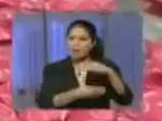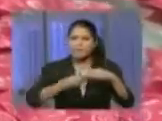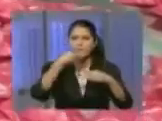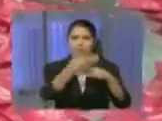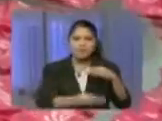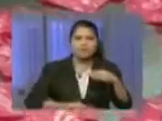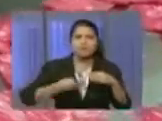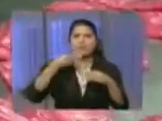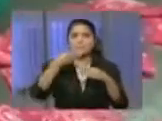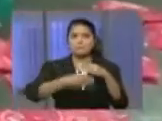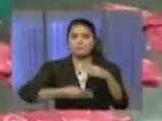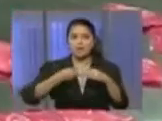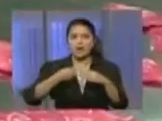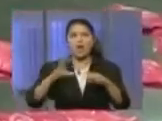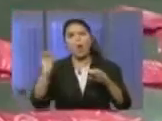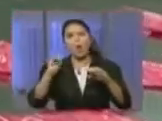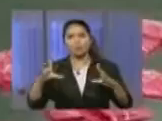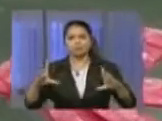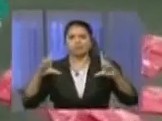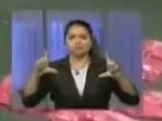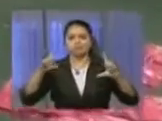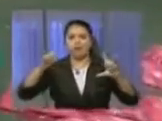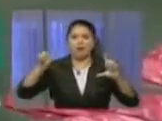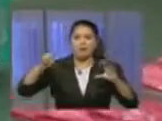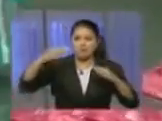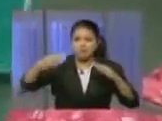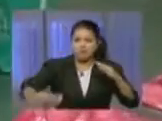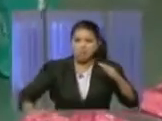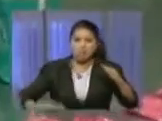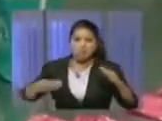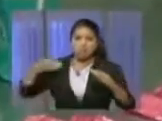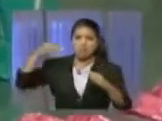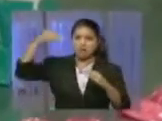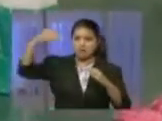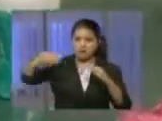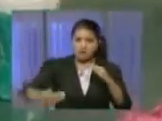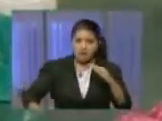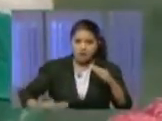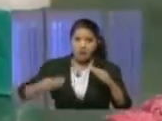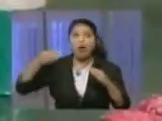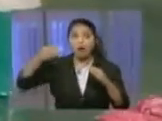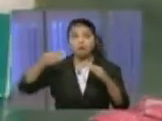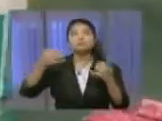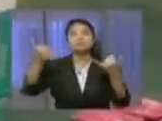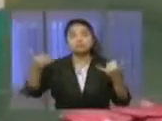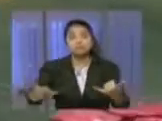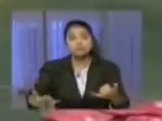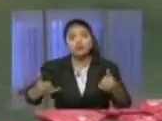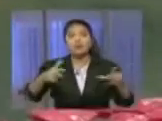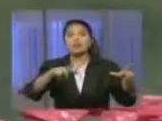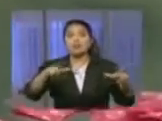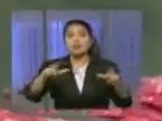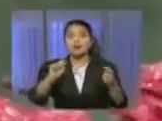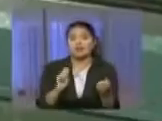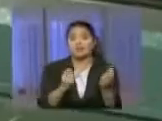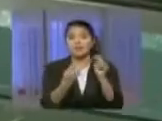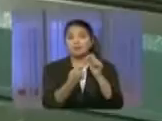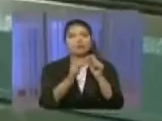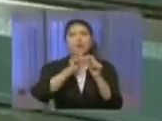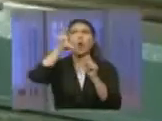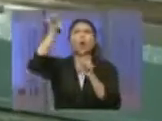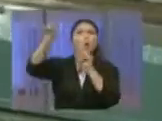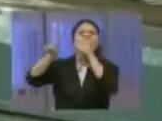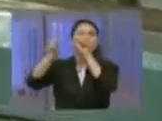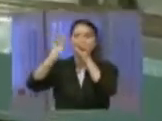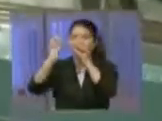Industrial o institucional es decir que ya podemos decir que estamos sustituyendo importaciones